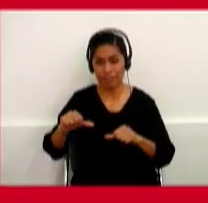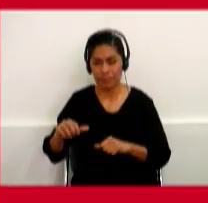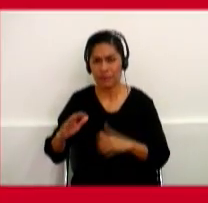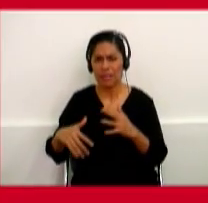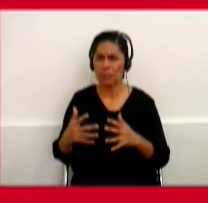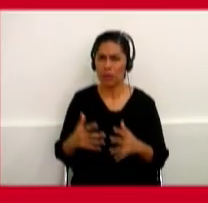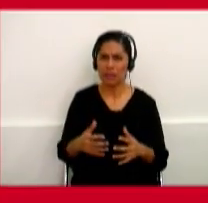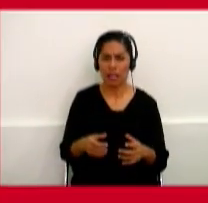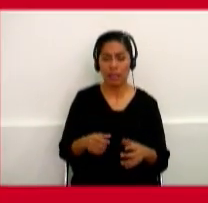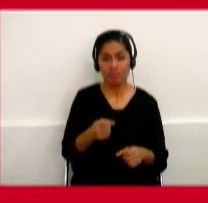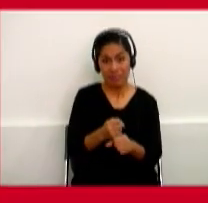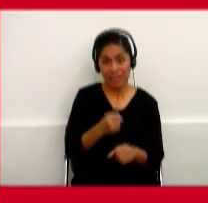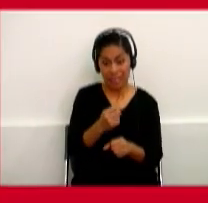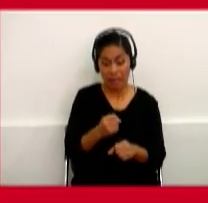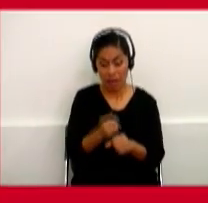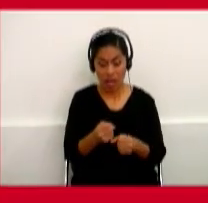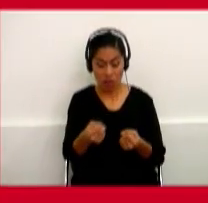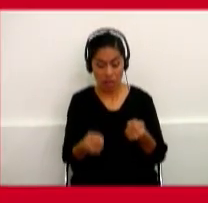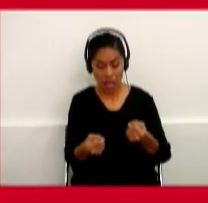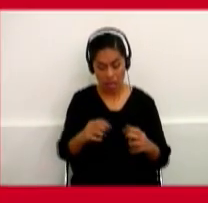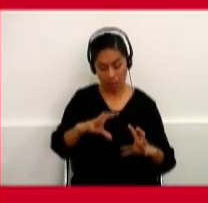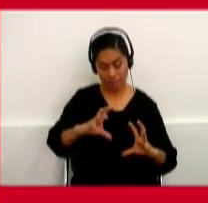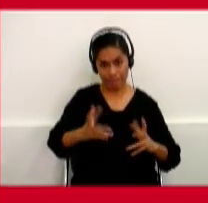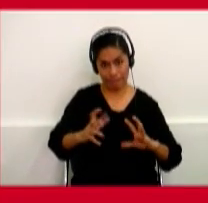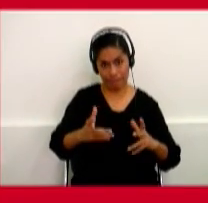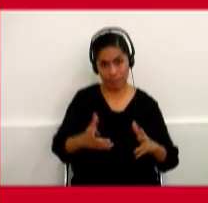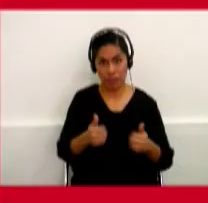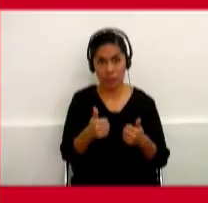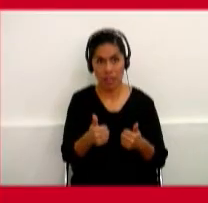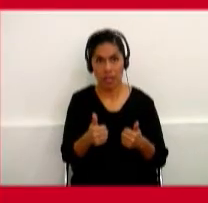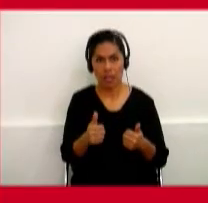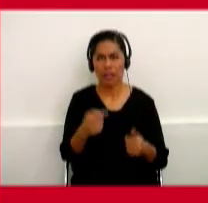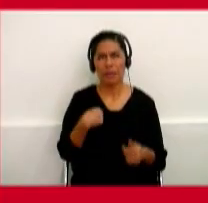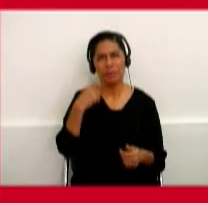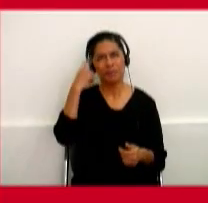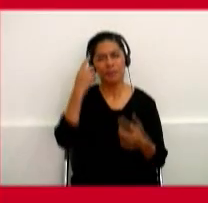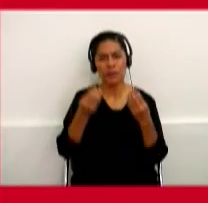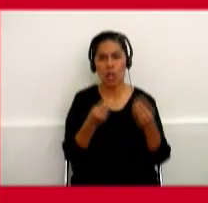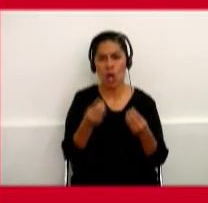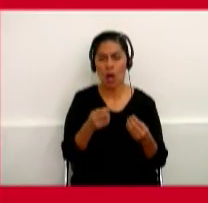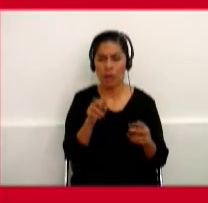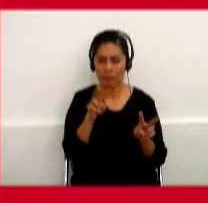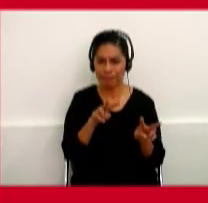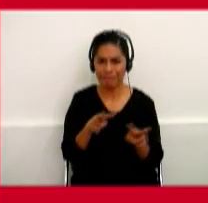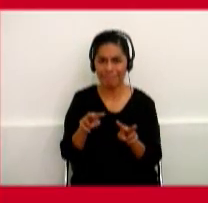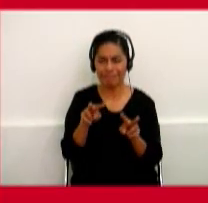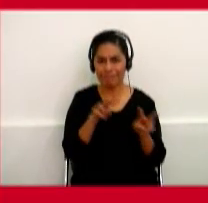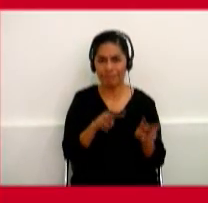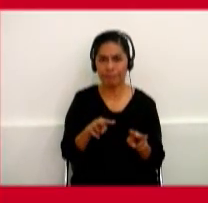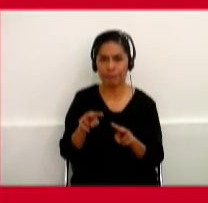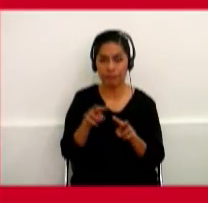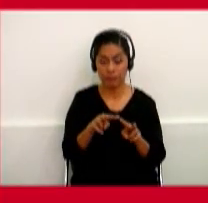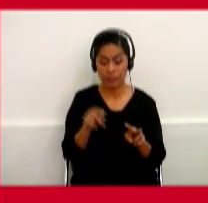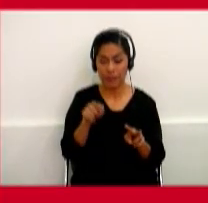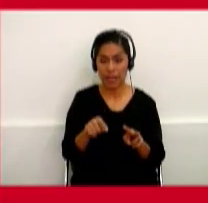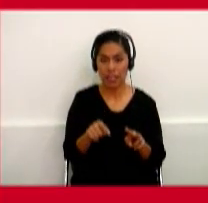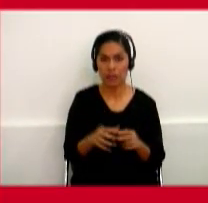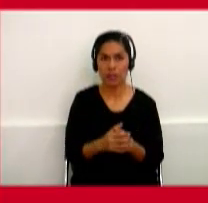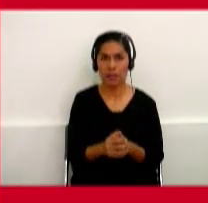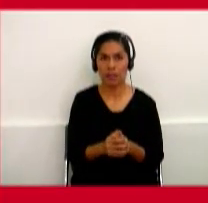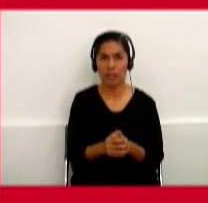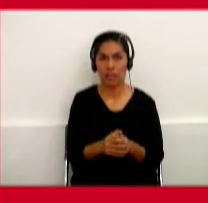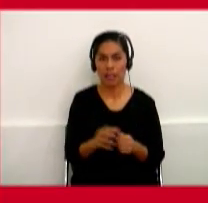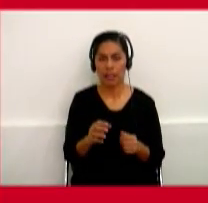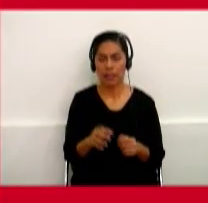operativo. Estamos integrando las variables que vamos a sumar a nuestro sistema de PyVision, extraer